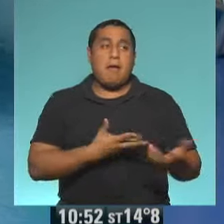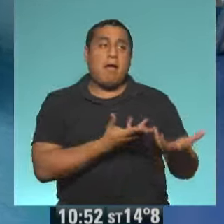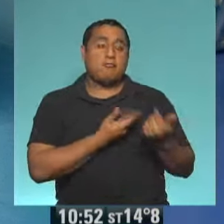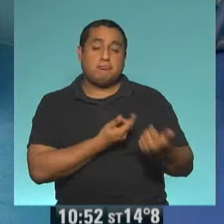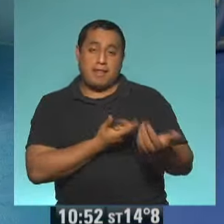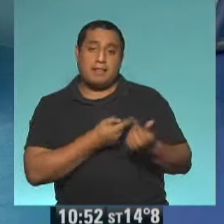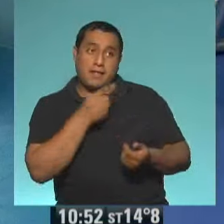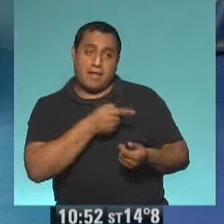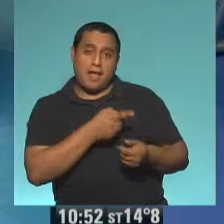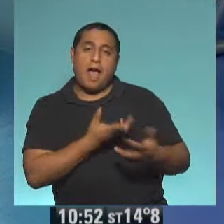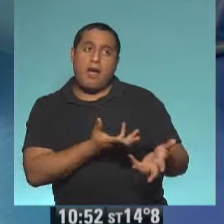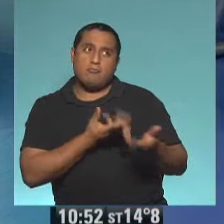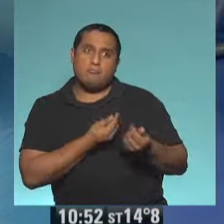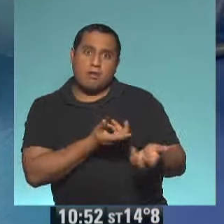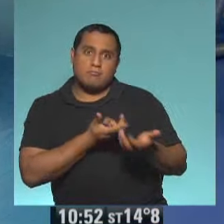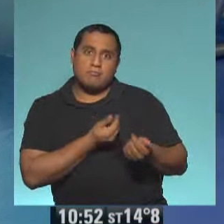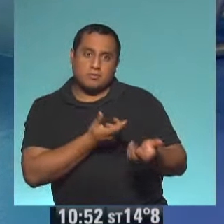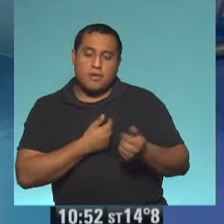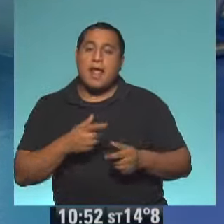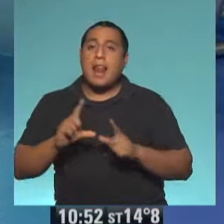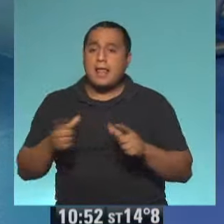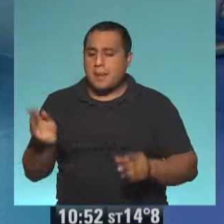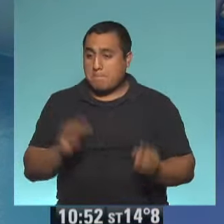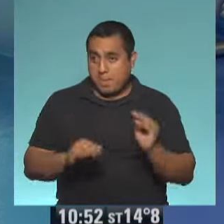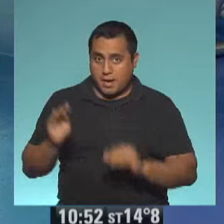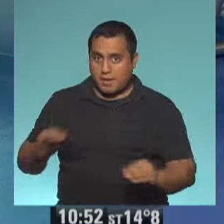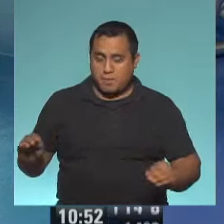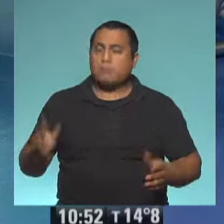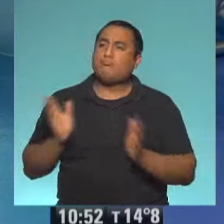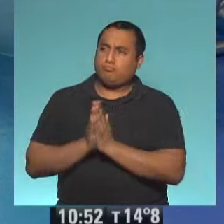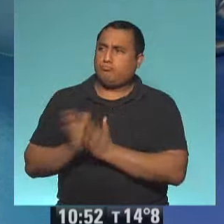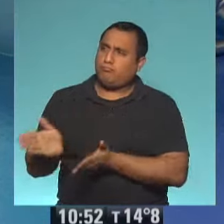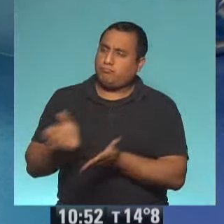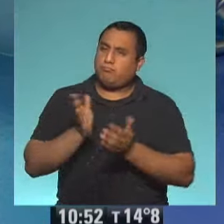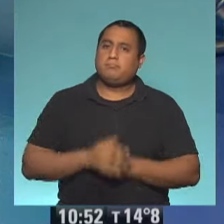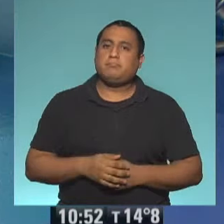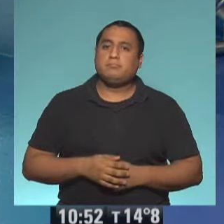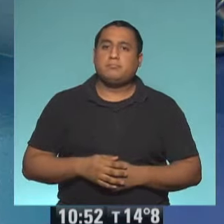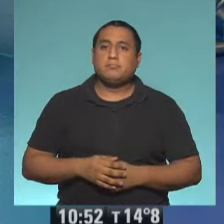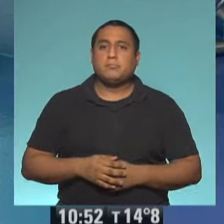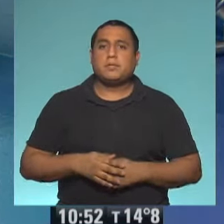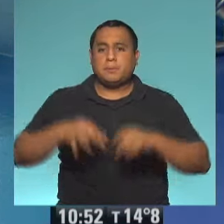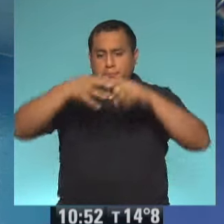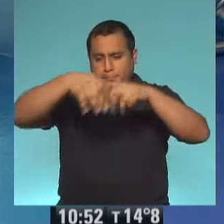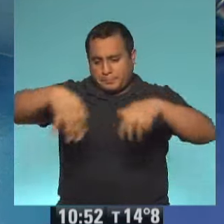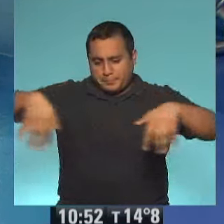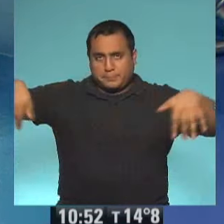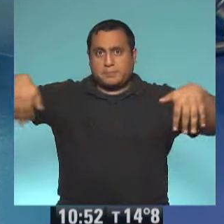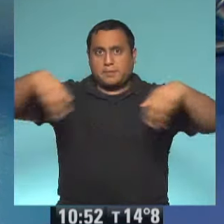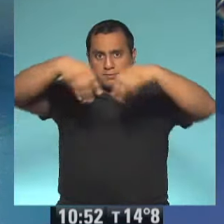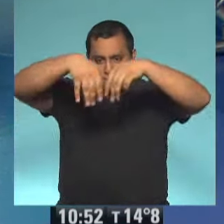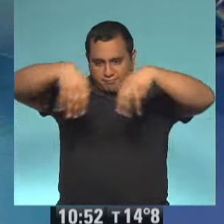ayudanta me va a ir ayudando. Voy pegando las letras. Cintitas, por favor. Voy a hacerle flecos a nuestro estandarte. Unas cintas que cuelguen.